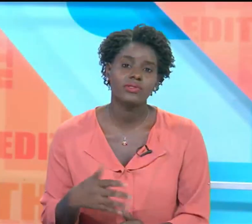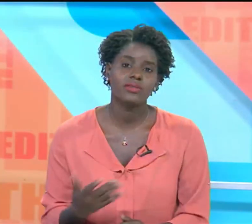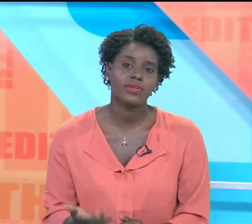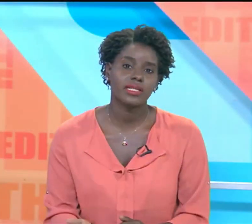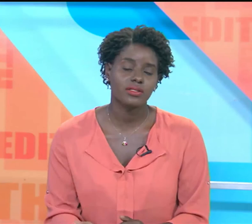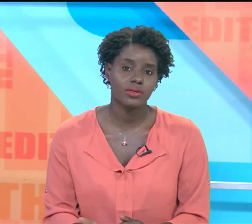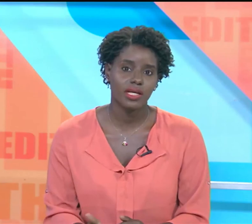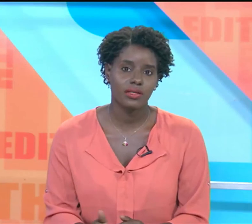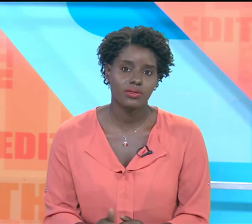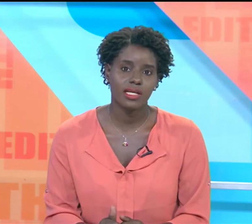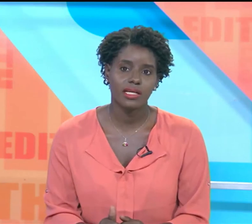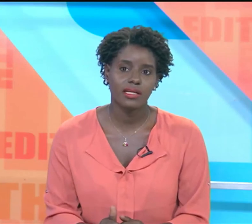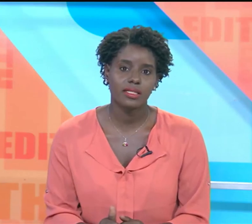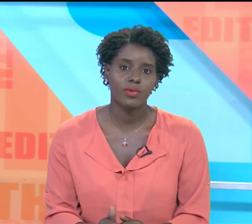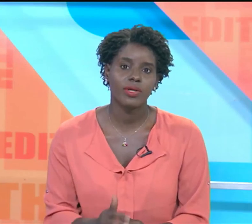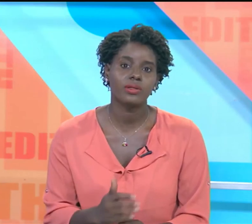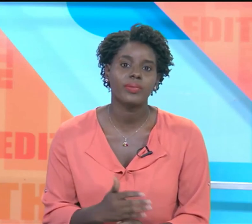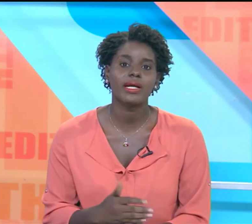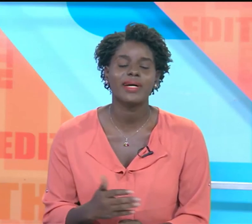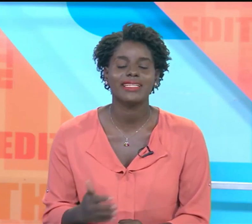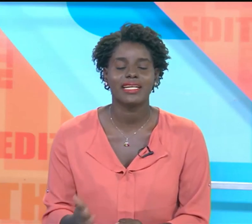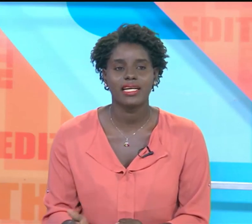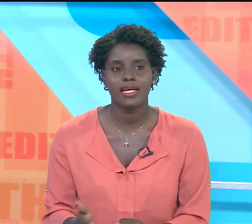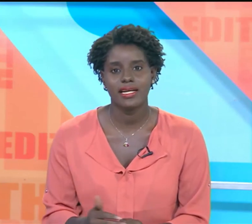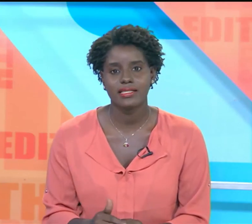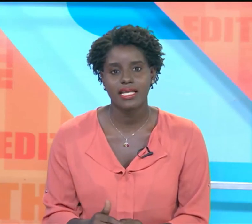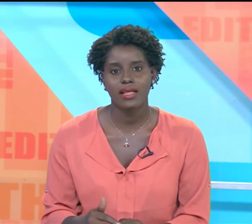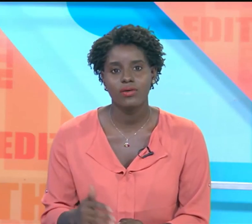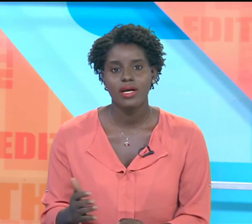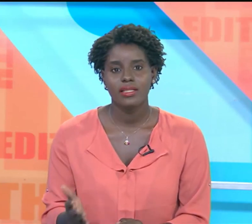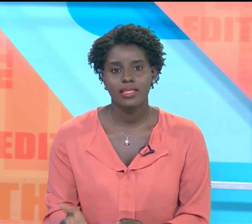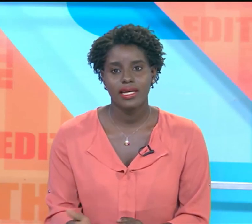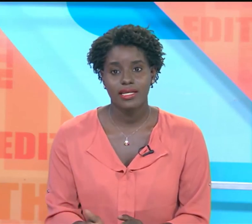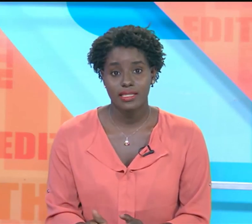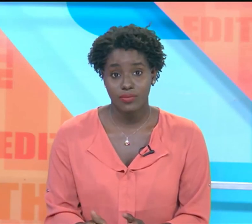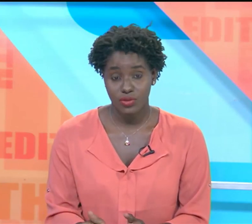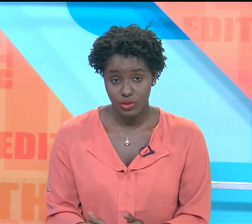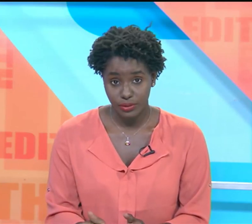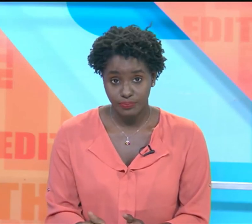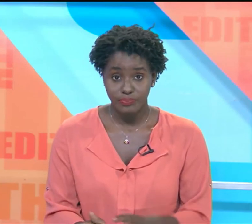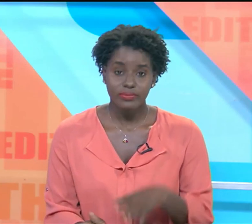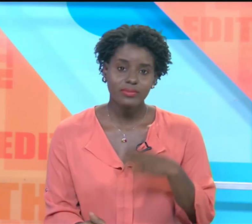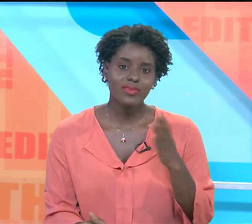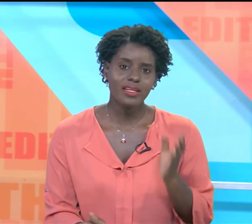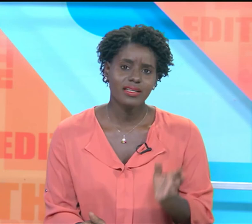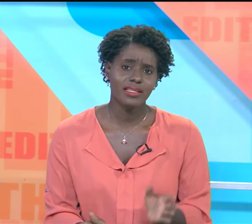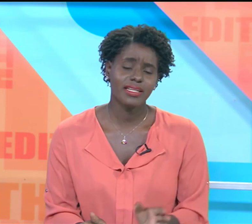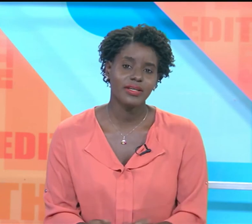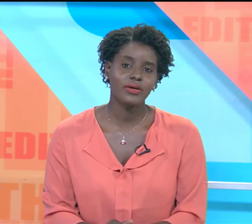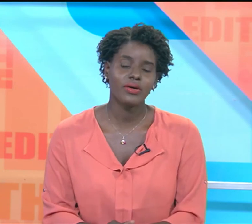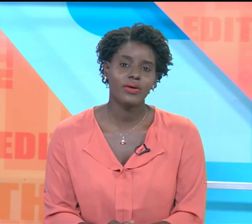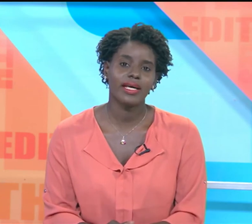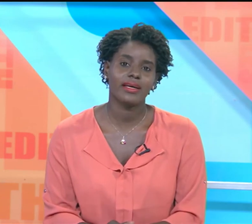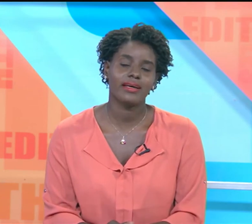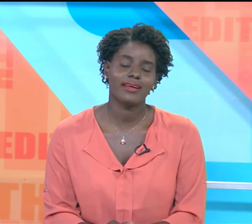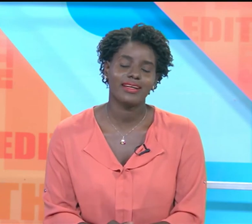la justificación que ellos dan en este momento para mantener el estado de excepción. Y